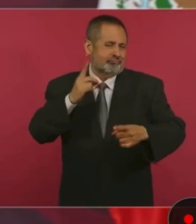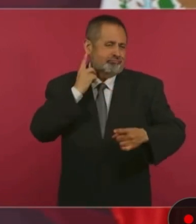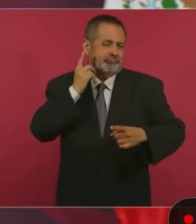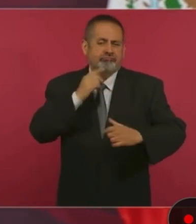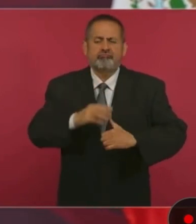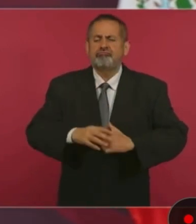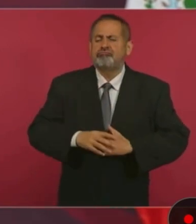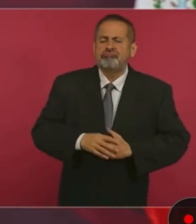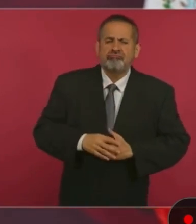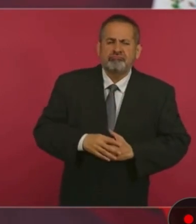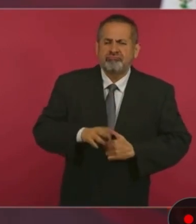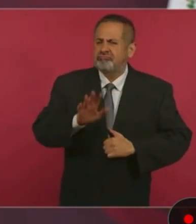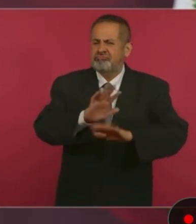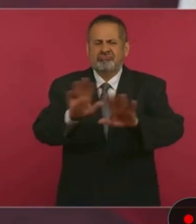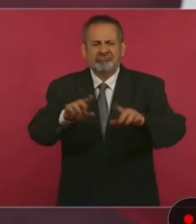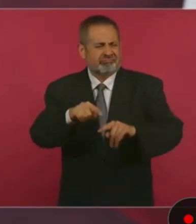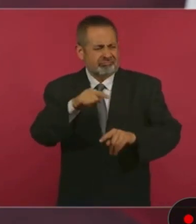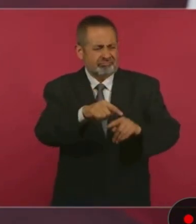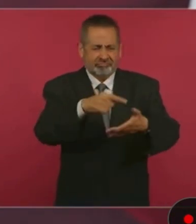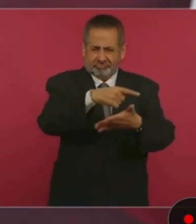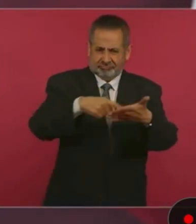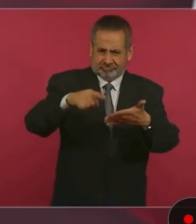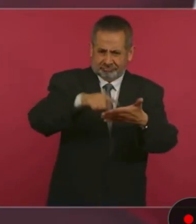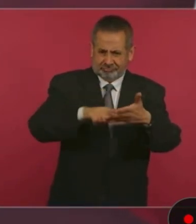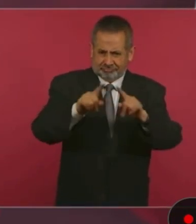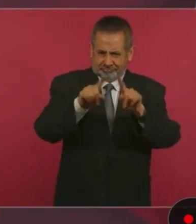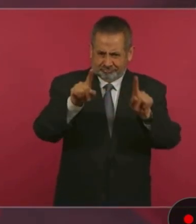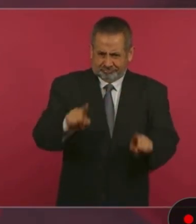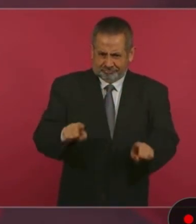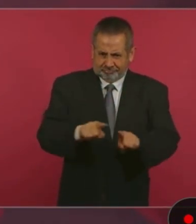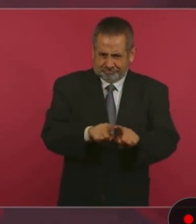a pedir que se quemaran las boletas.